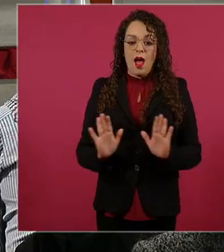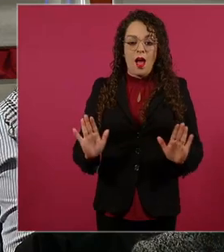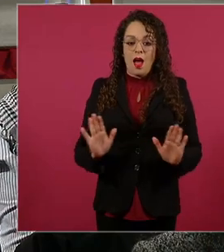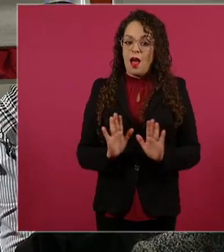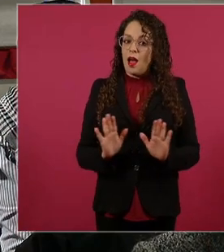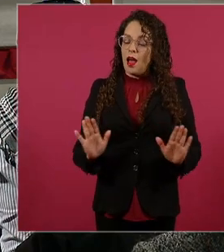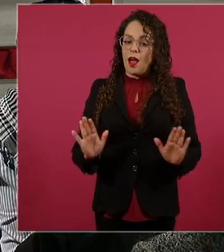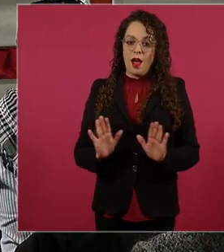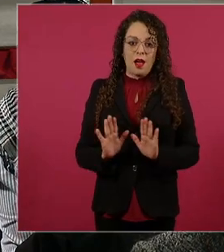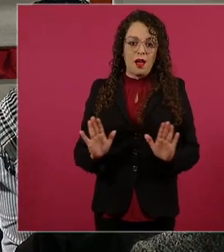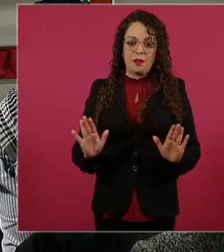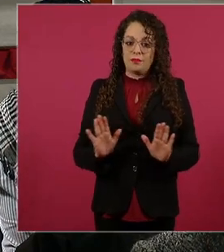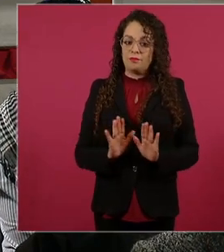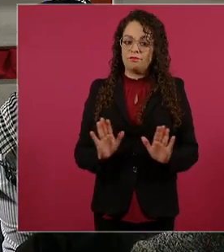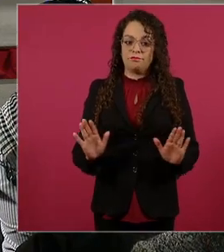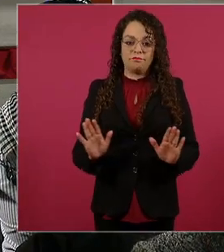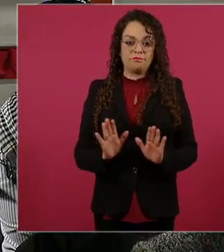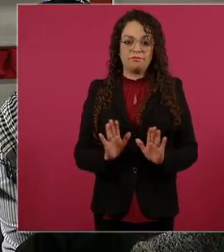ya ya este